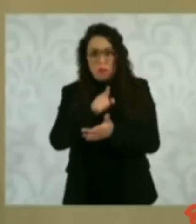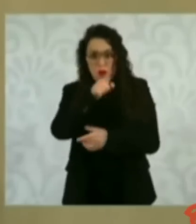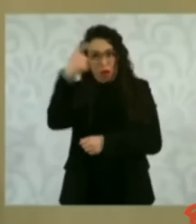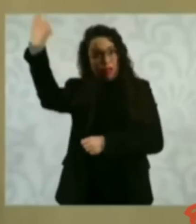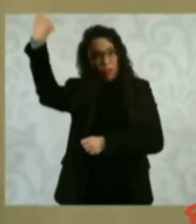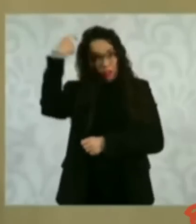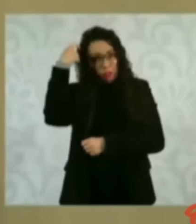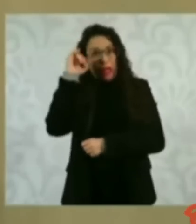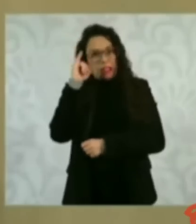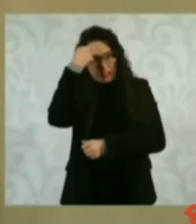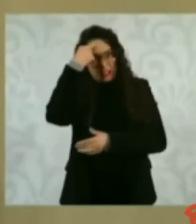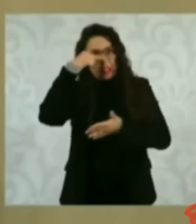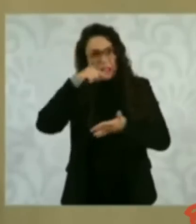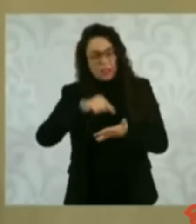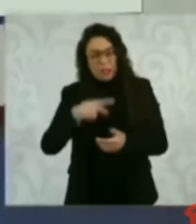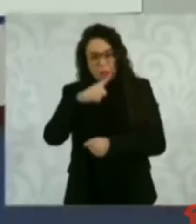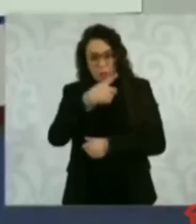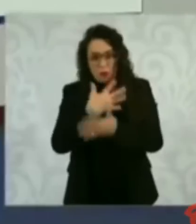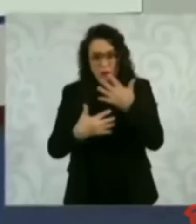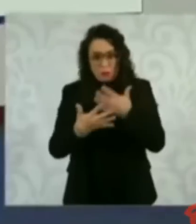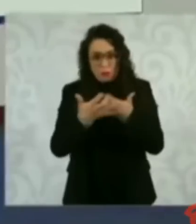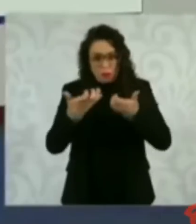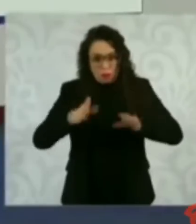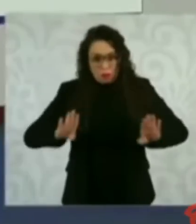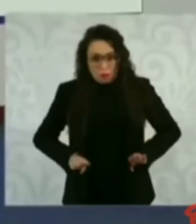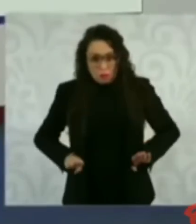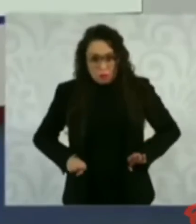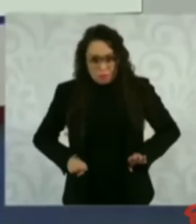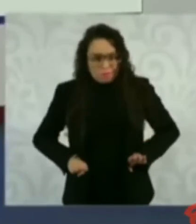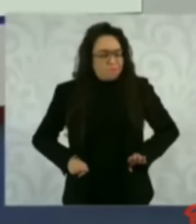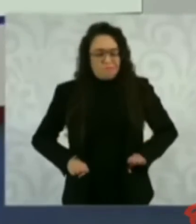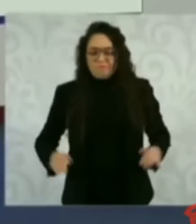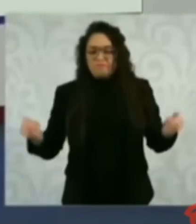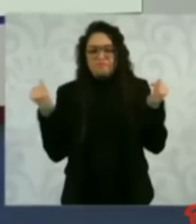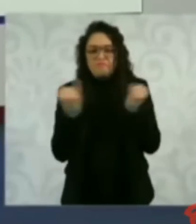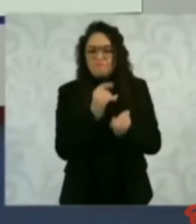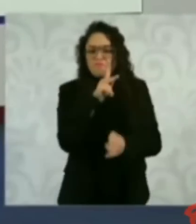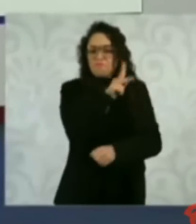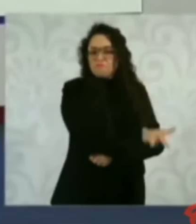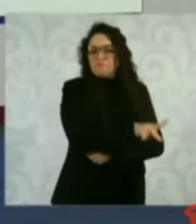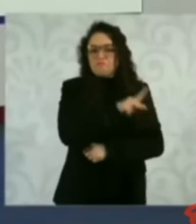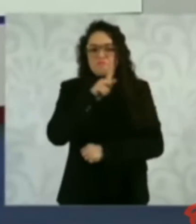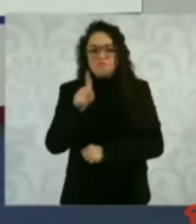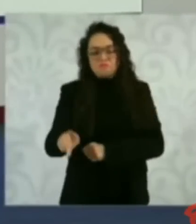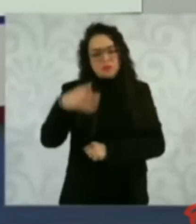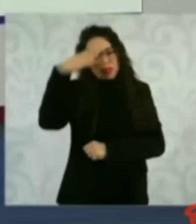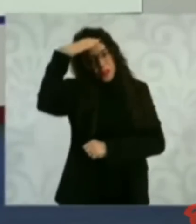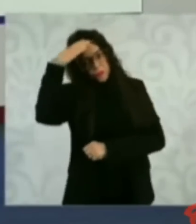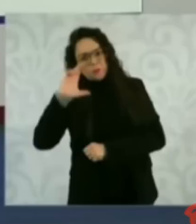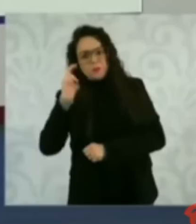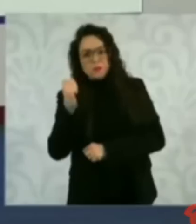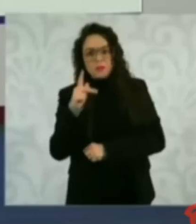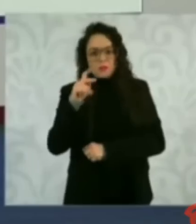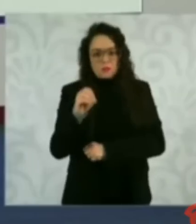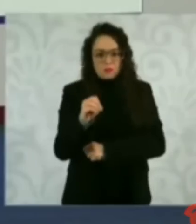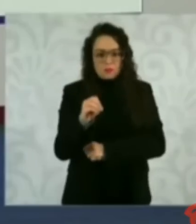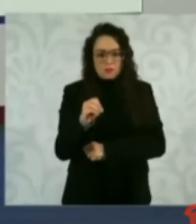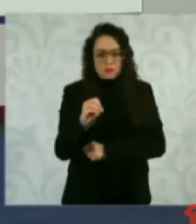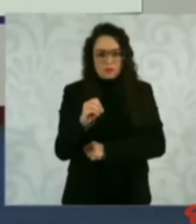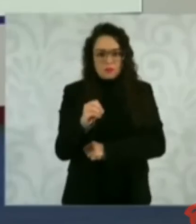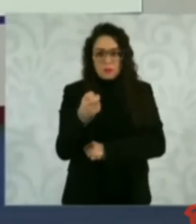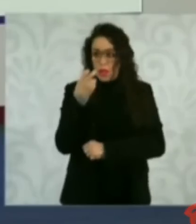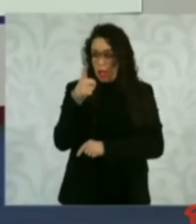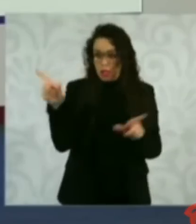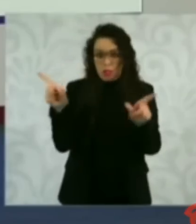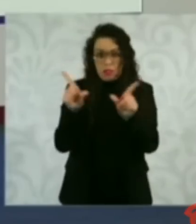su conducta es la misma que la del Chapo. Entre otras declaraciones que hace